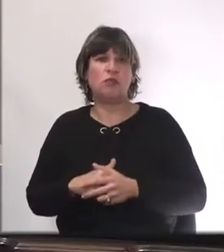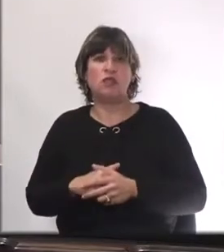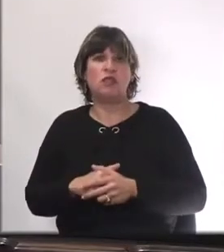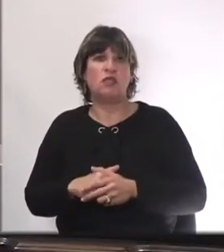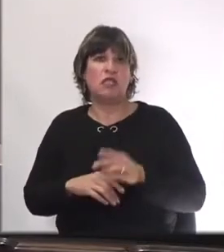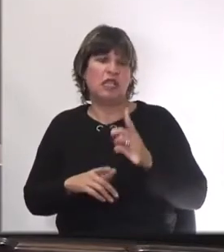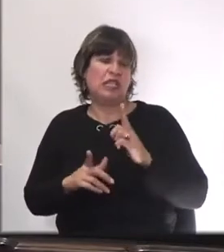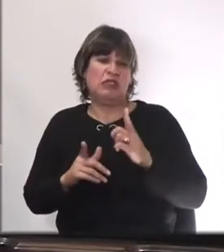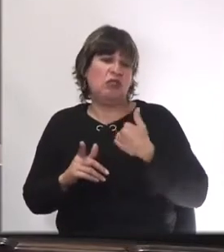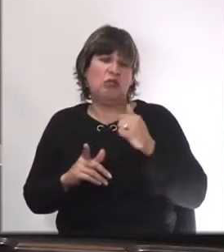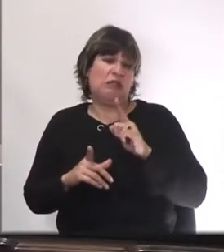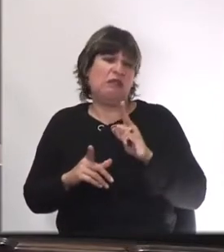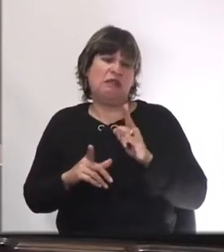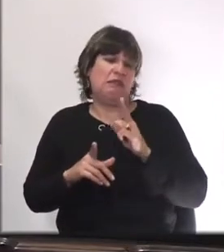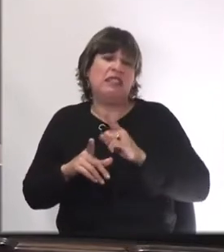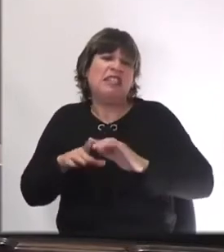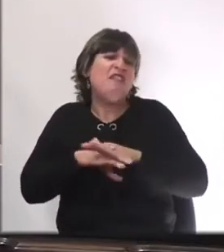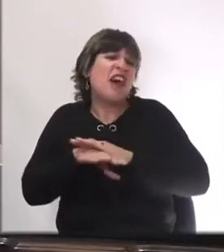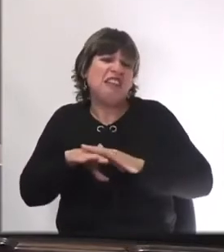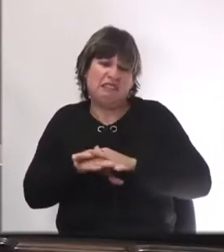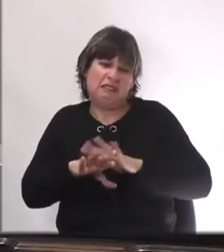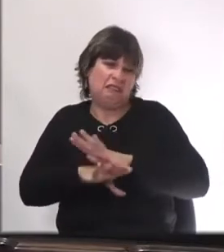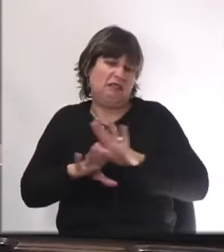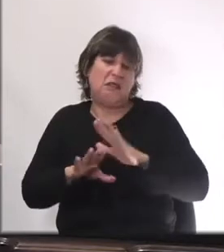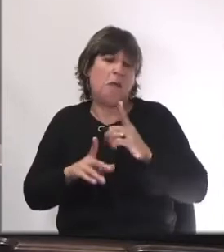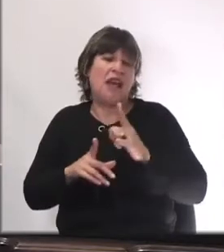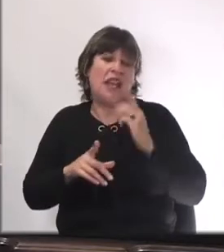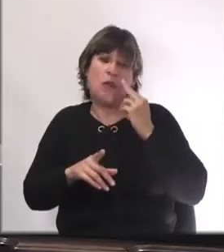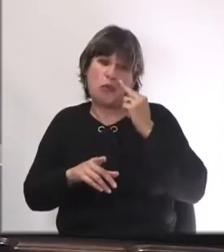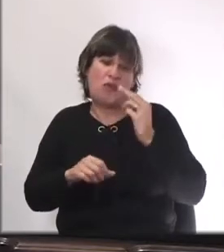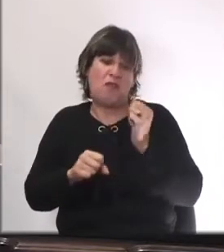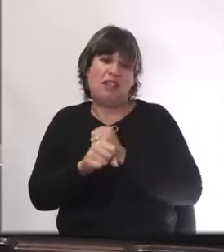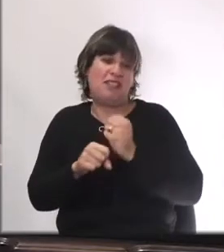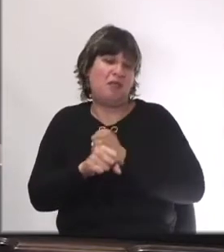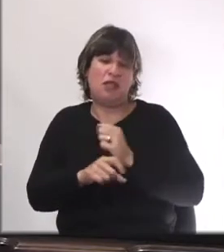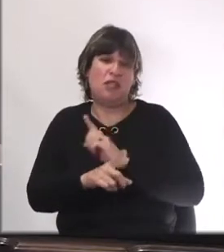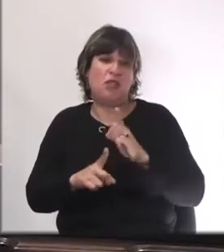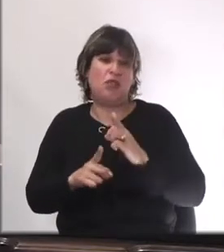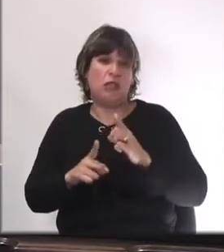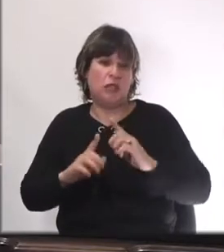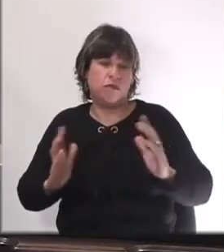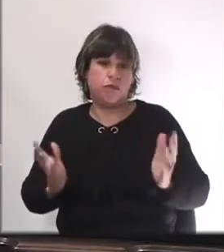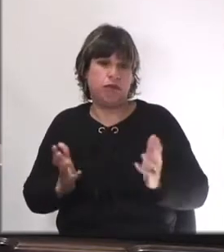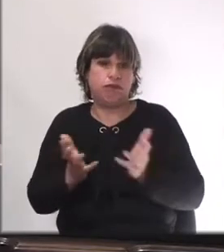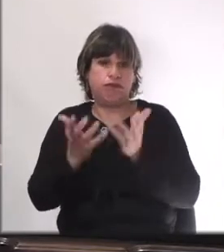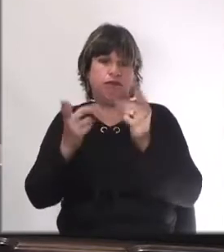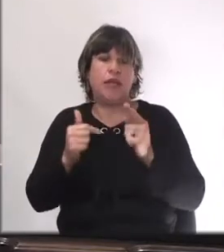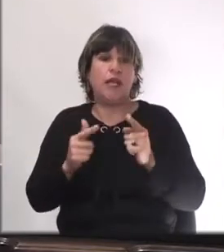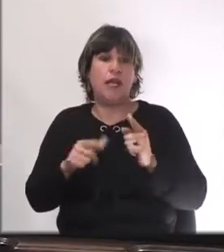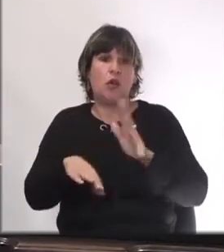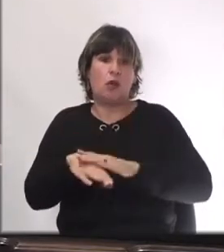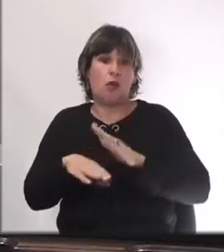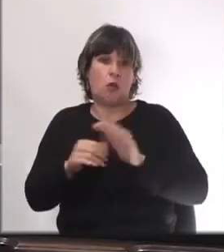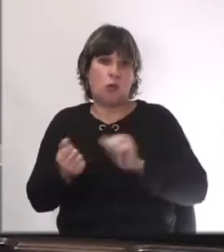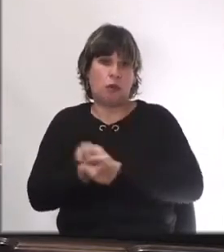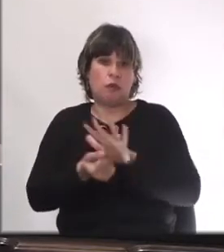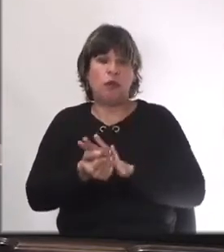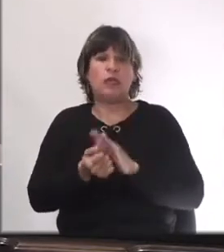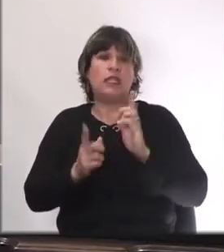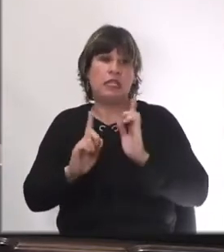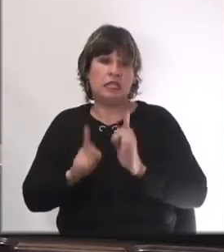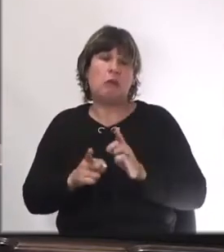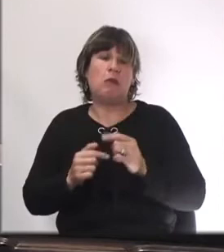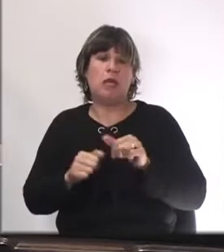hacerle cosquillas al problema de desempleo que se ha generado fruto de la pandemia y también fruto de